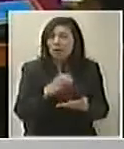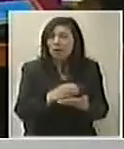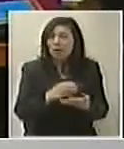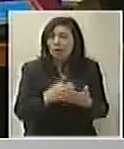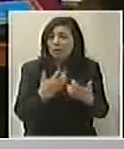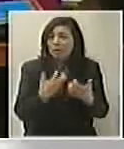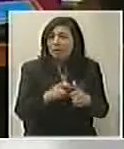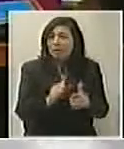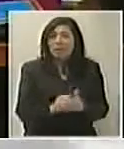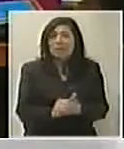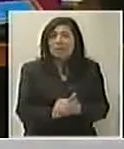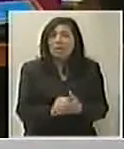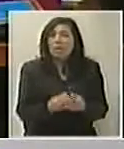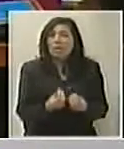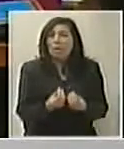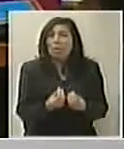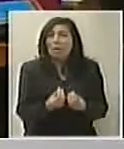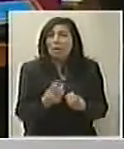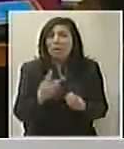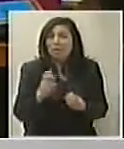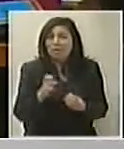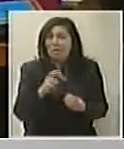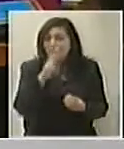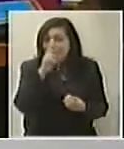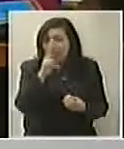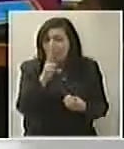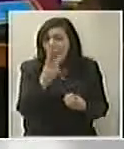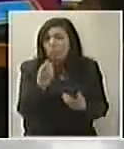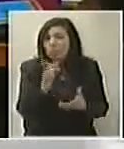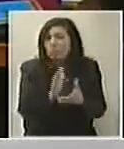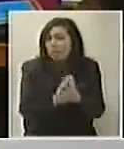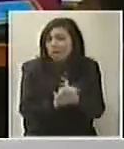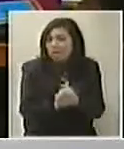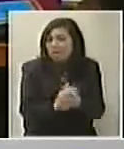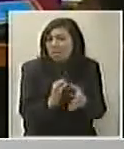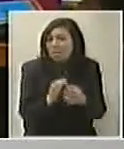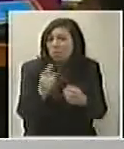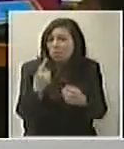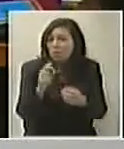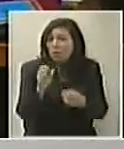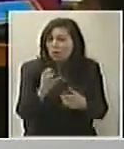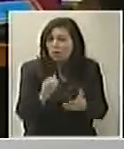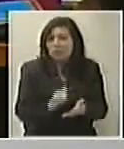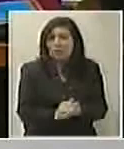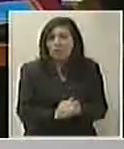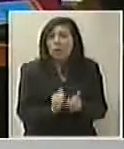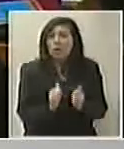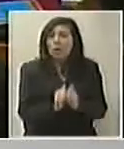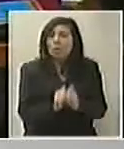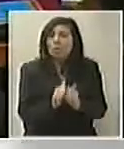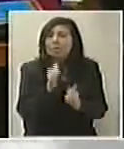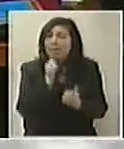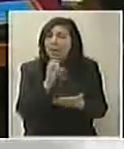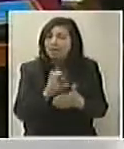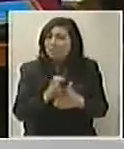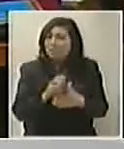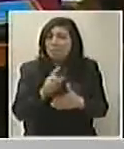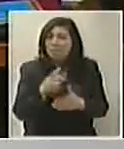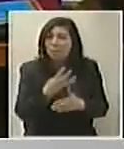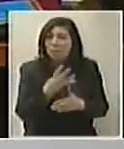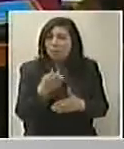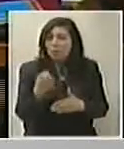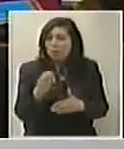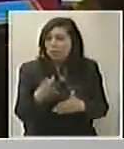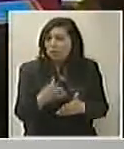contratando a empresas como Kransky del Perú y a las de sus amigos por millones de soles con un escaso capital de